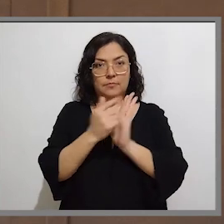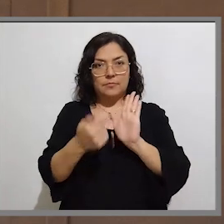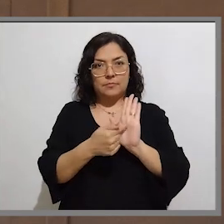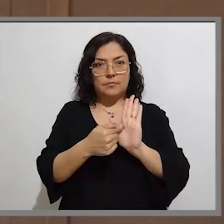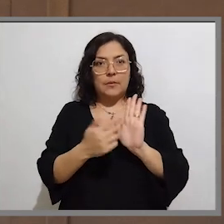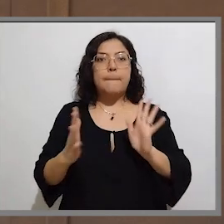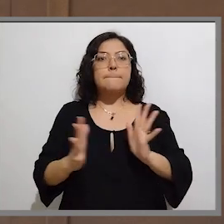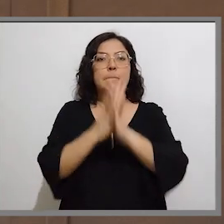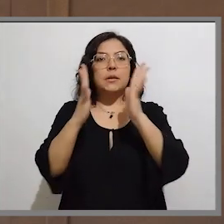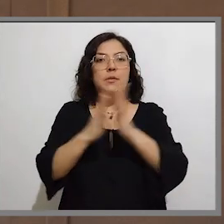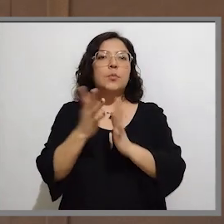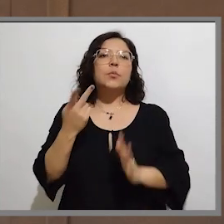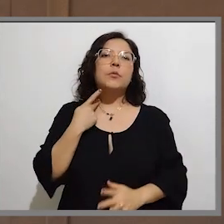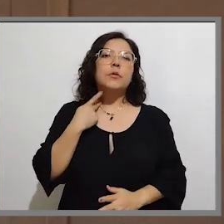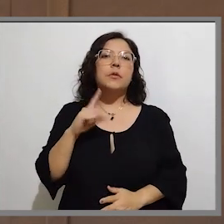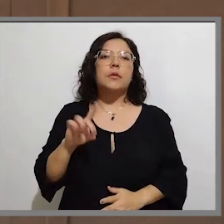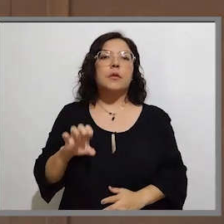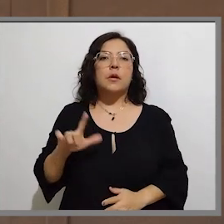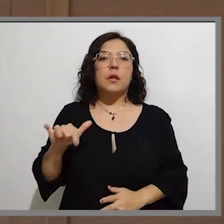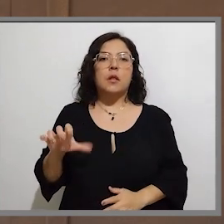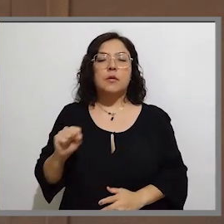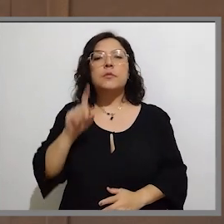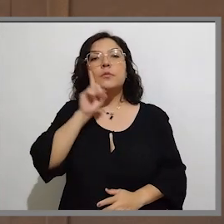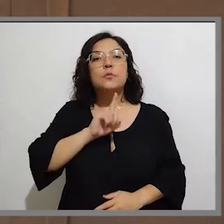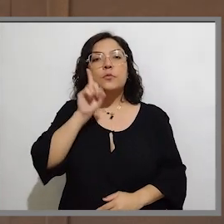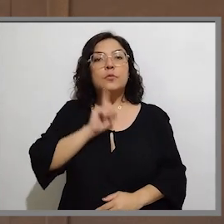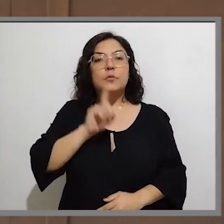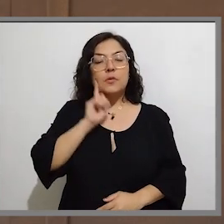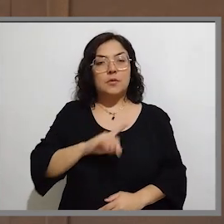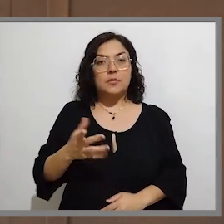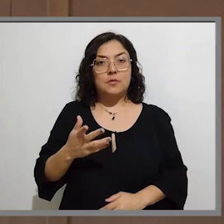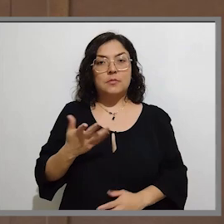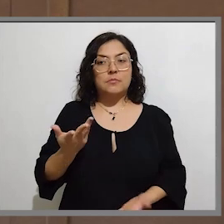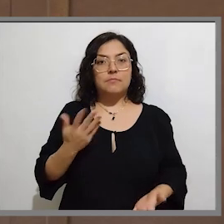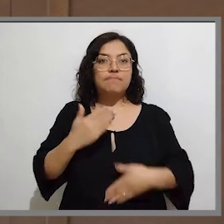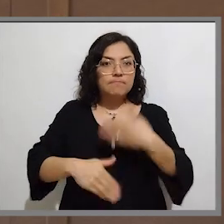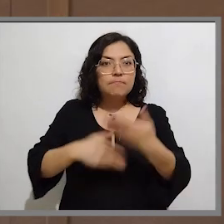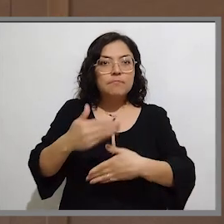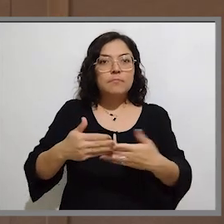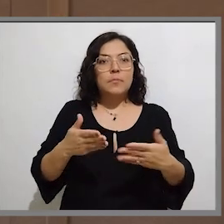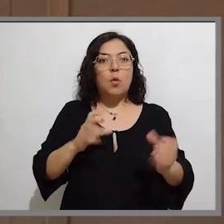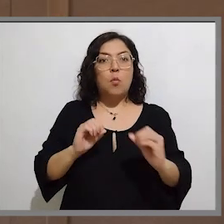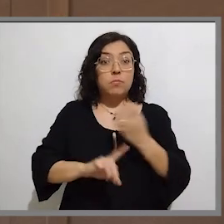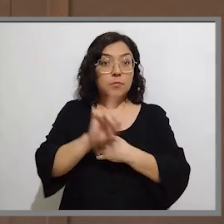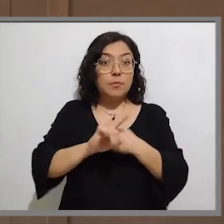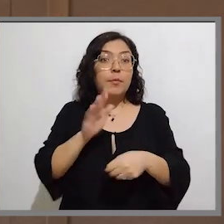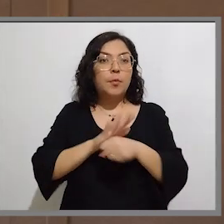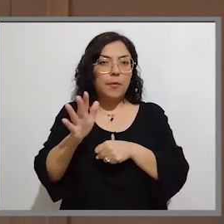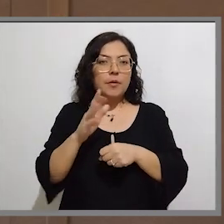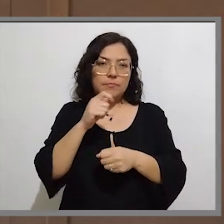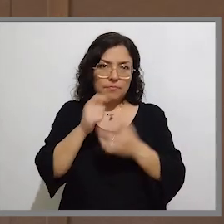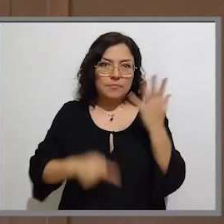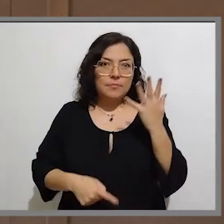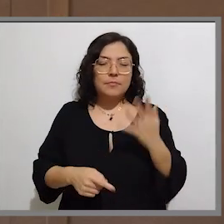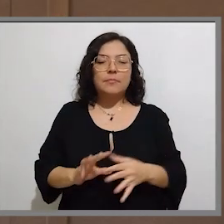Mujeres, Avances y Obstáculos, está coordinado por la doctora Georgina Cárdenas Acosta, que precisamente forma parte de esta